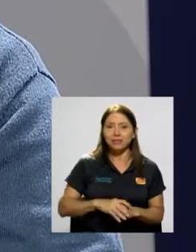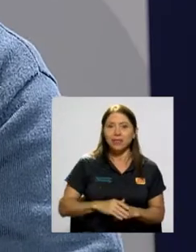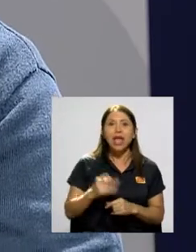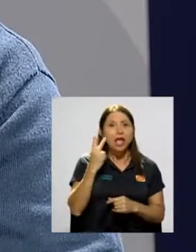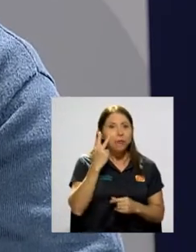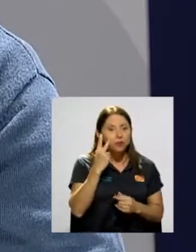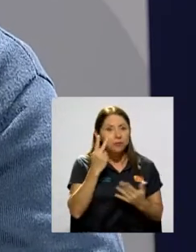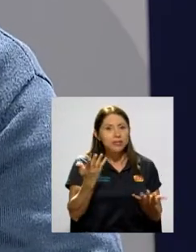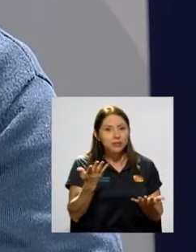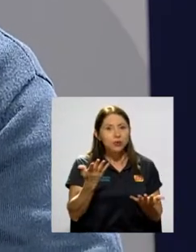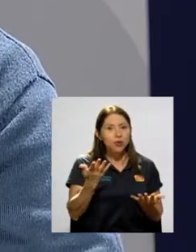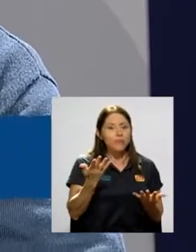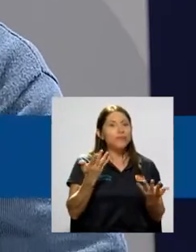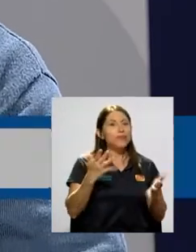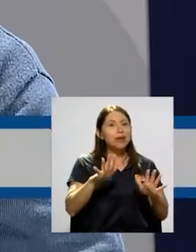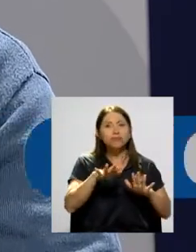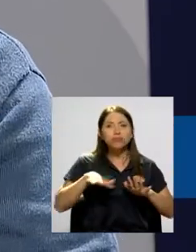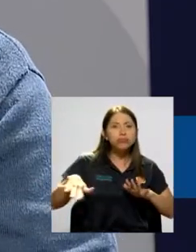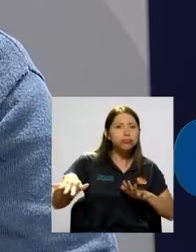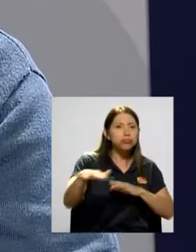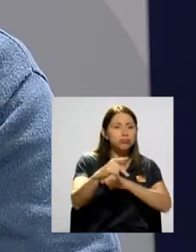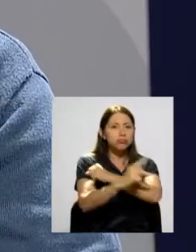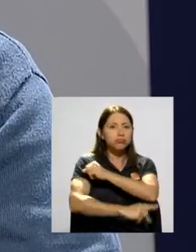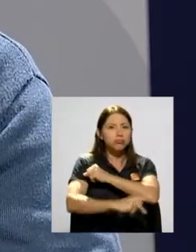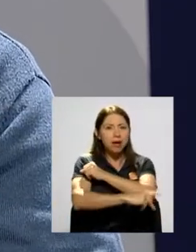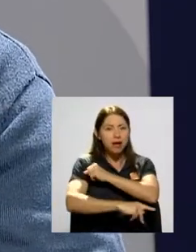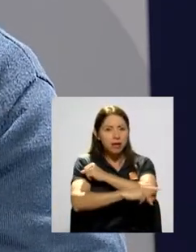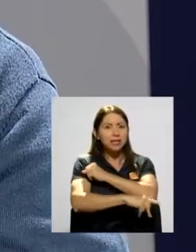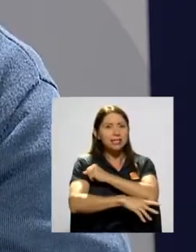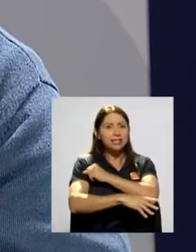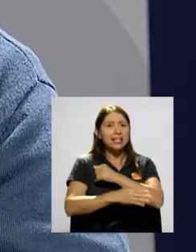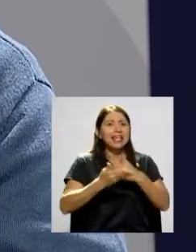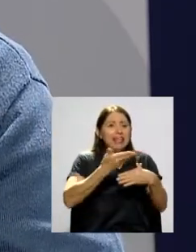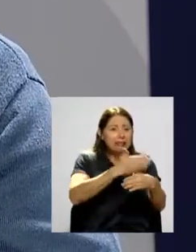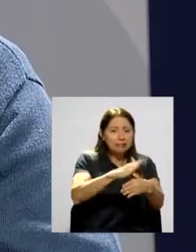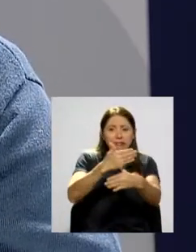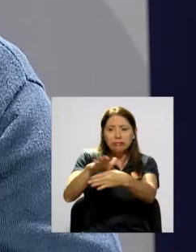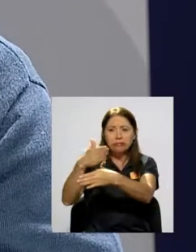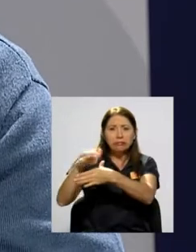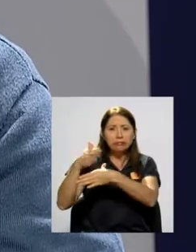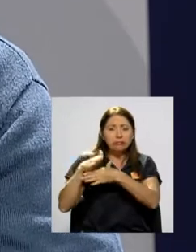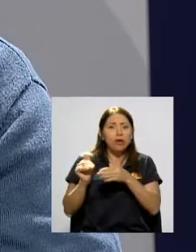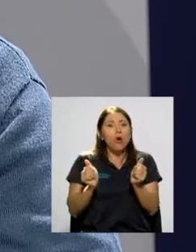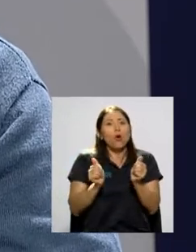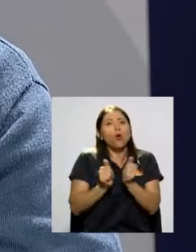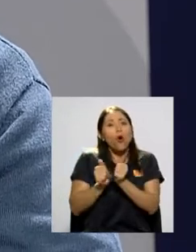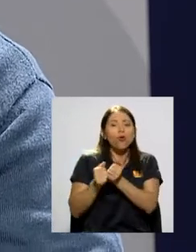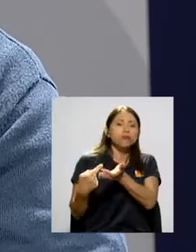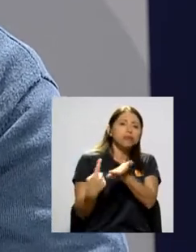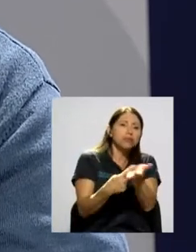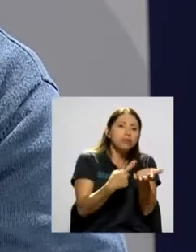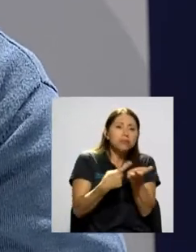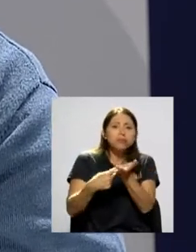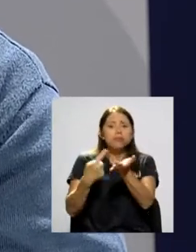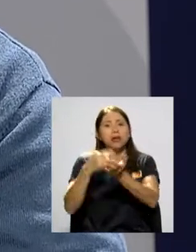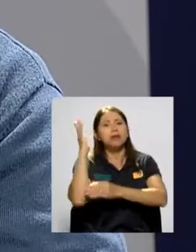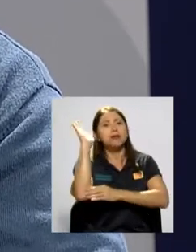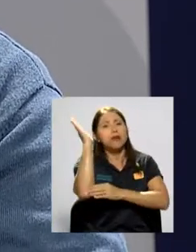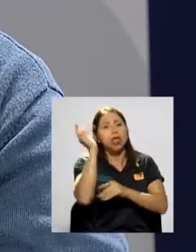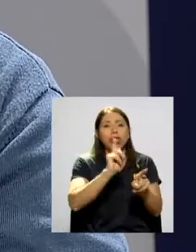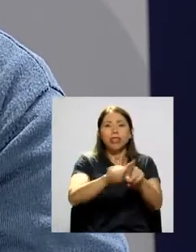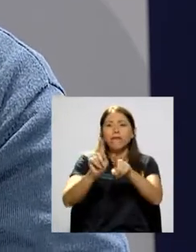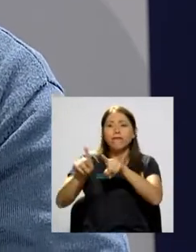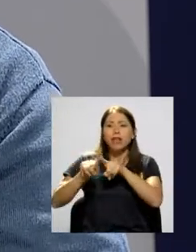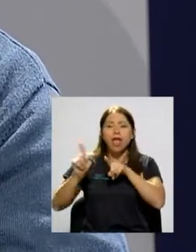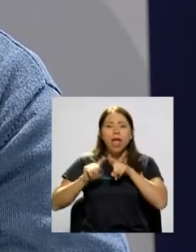país que evidentemente se polarizó a partir de narrativas y de discursos de muy diversa